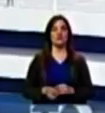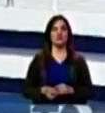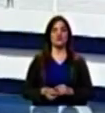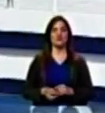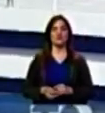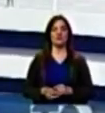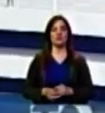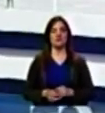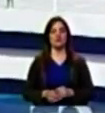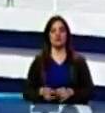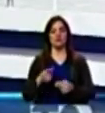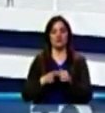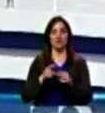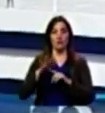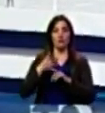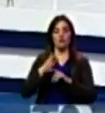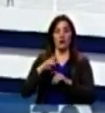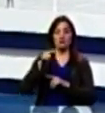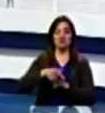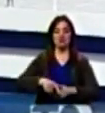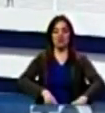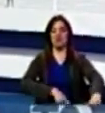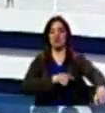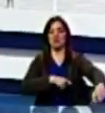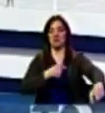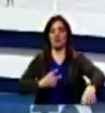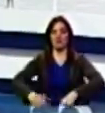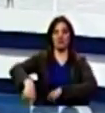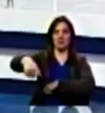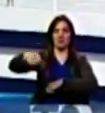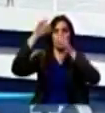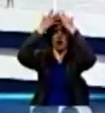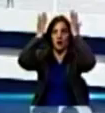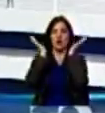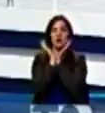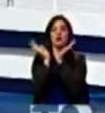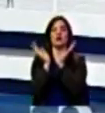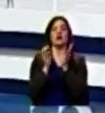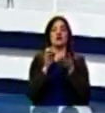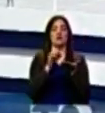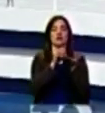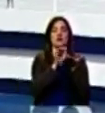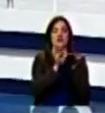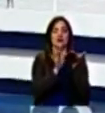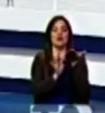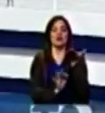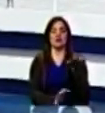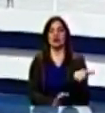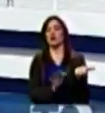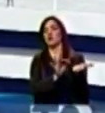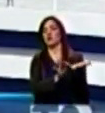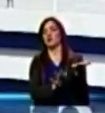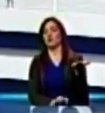se presentó la Feria Taurina Nuestra Señora de la Merced. Este evento que se desarrollará en el marco